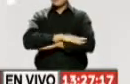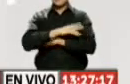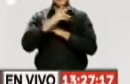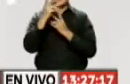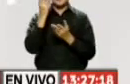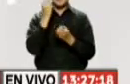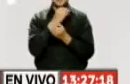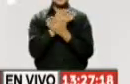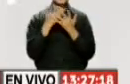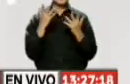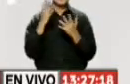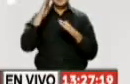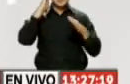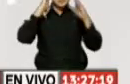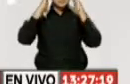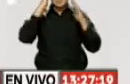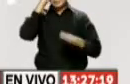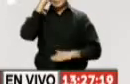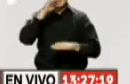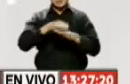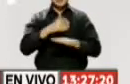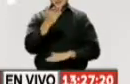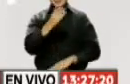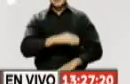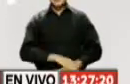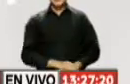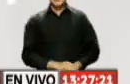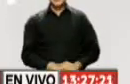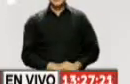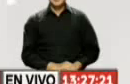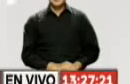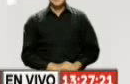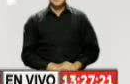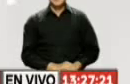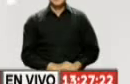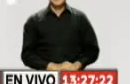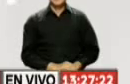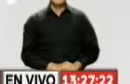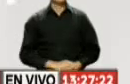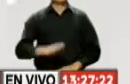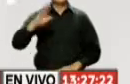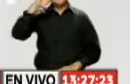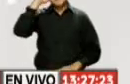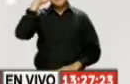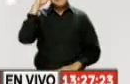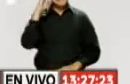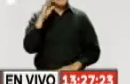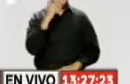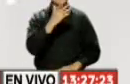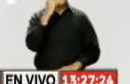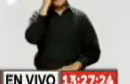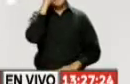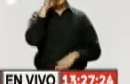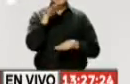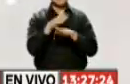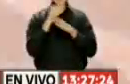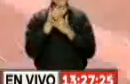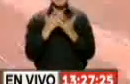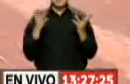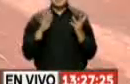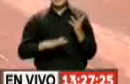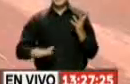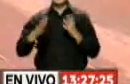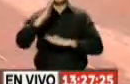más detalles. Hola Mirta, muy buenas tardes. Cuéntanos. ¿Qué tal, Fabricio? Amigos televidentes, muy buenas tardes. Desde